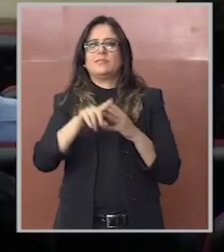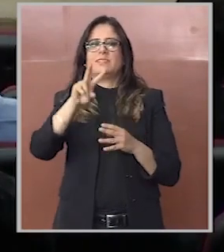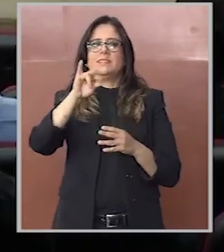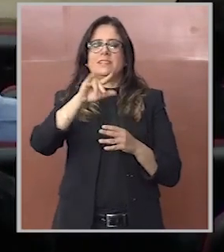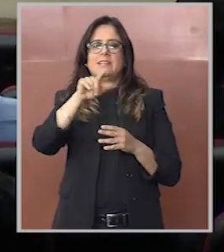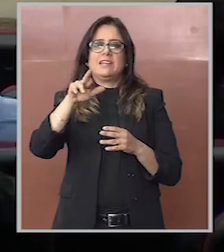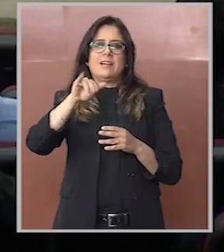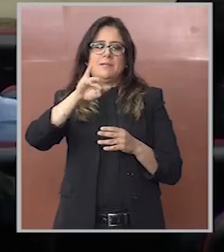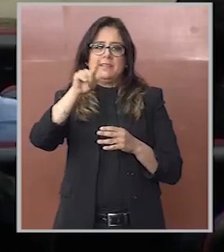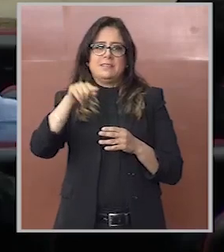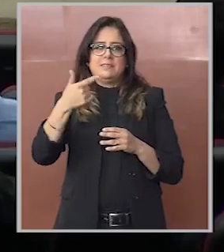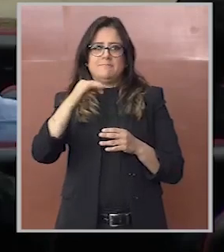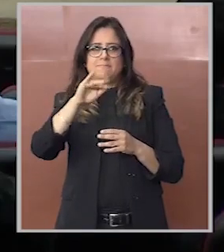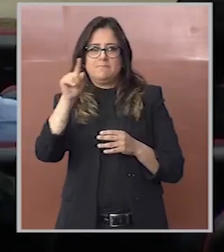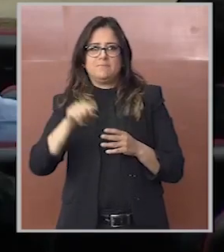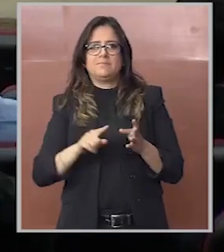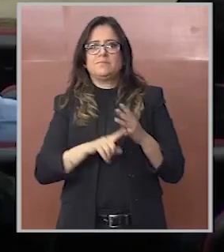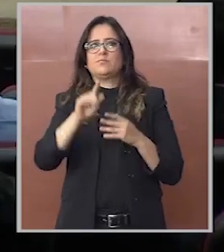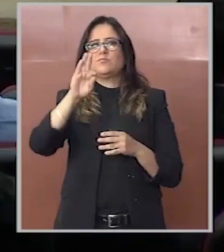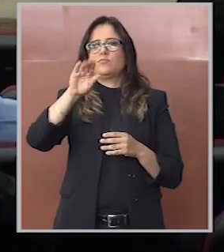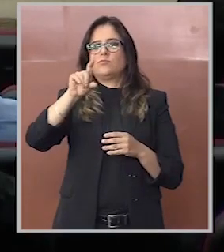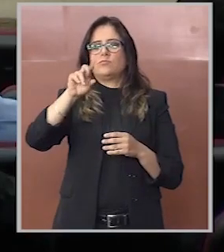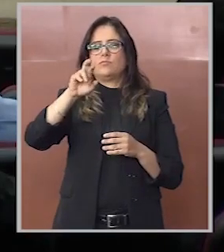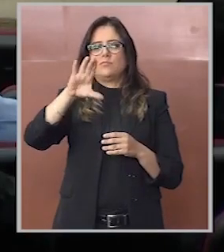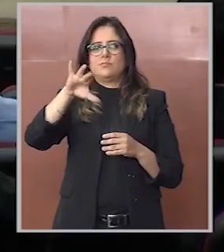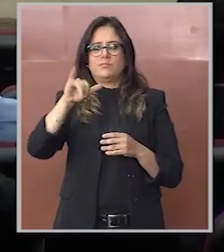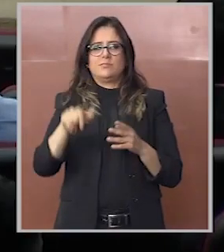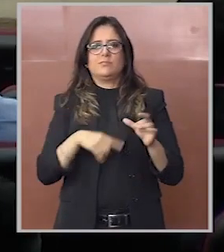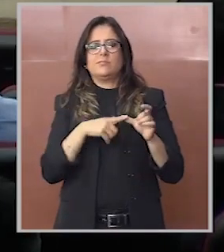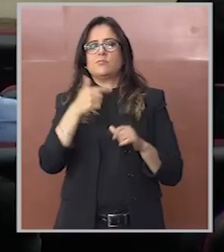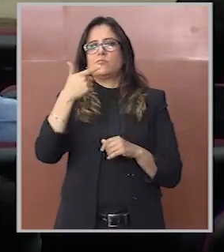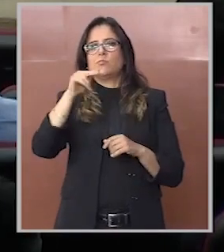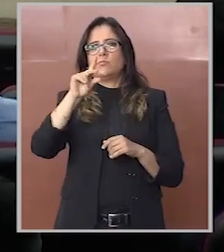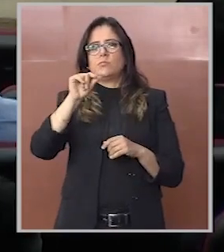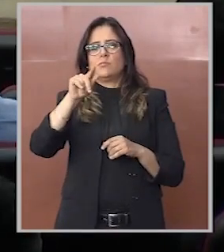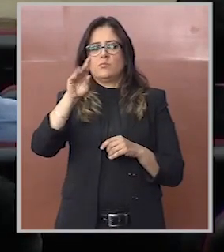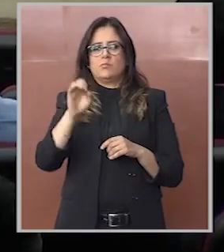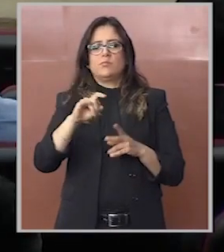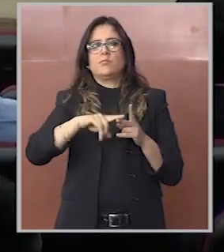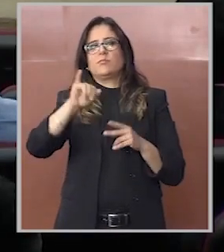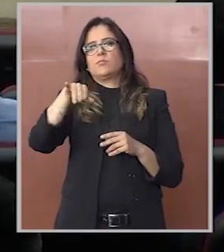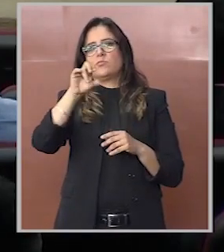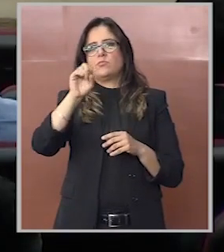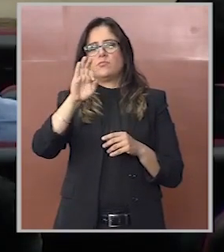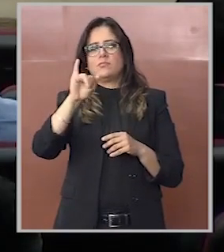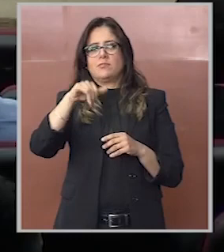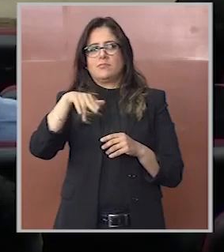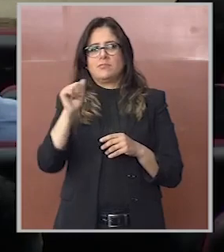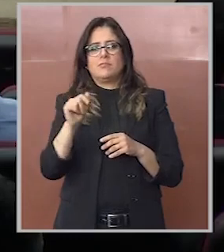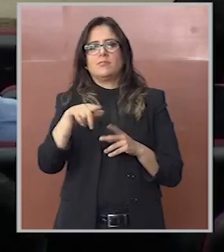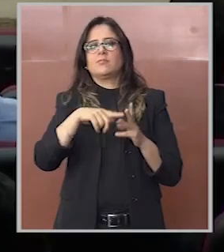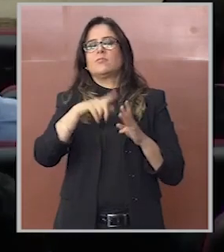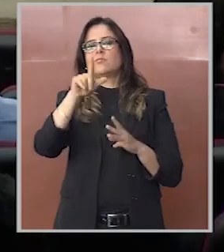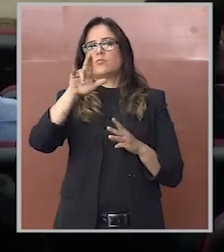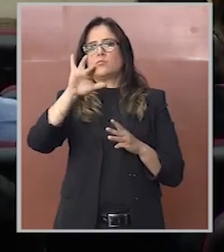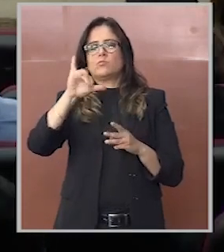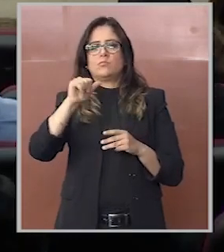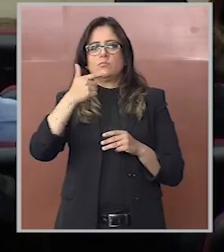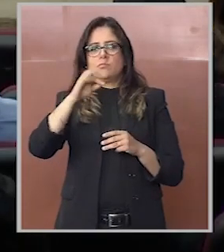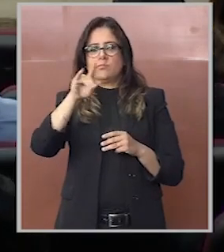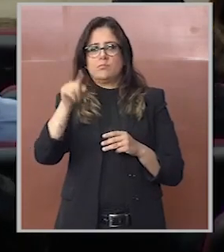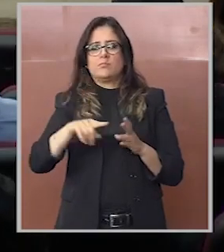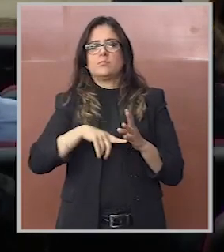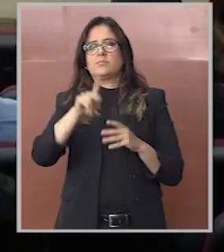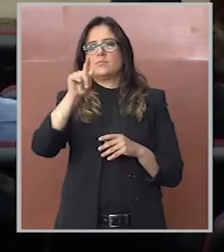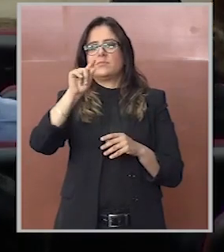gabri Cruz Pérez Lucía Gómez Patricia Domínguez colín Victoria Maribel Aguilar Aguilar